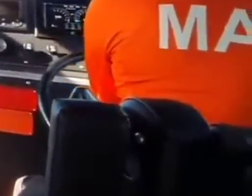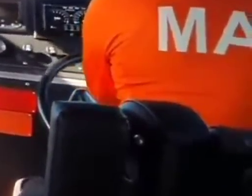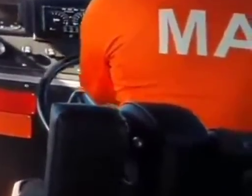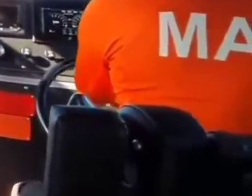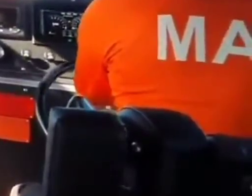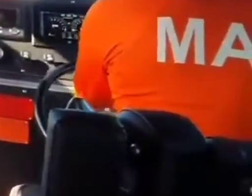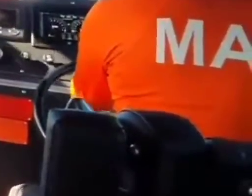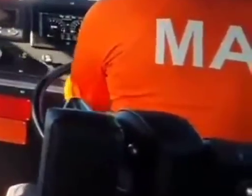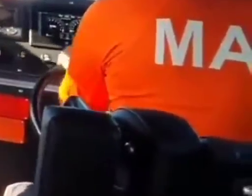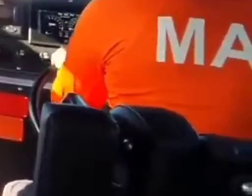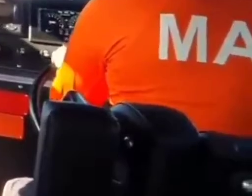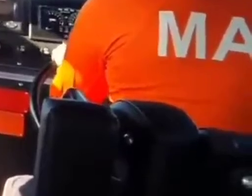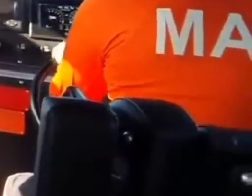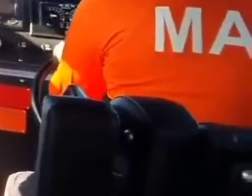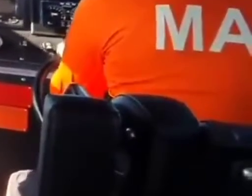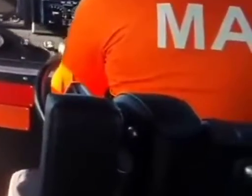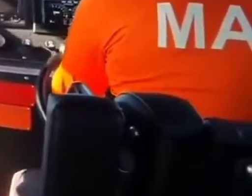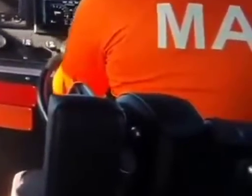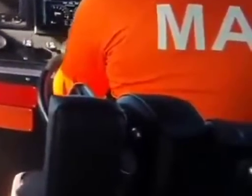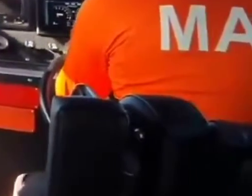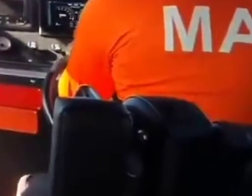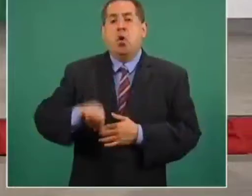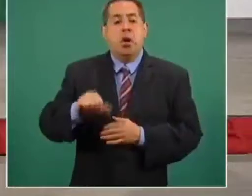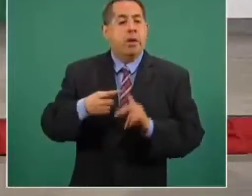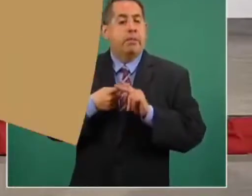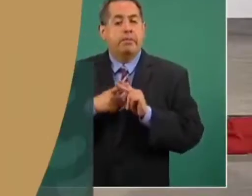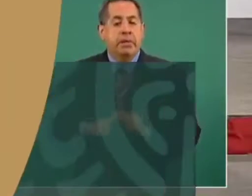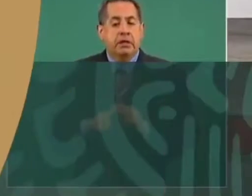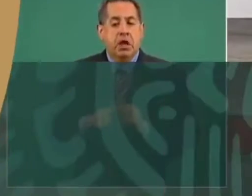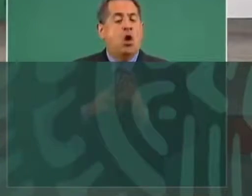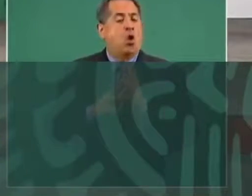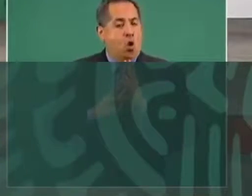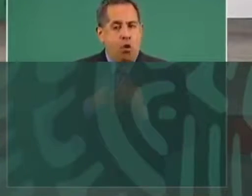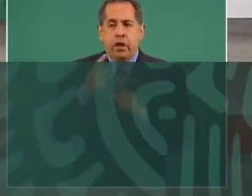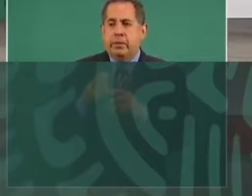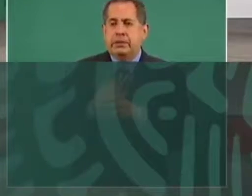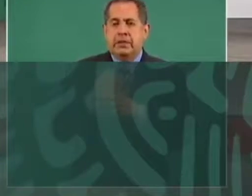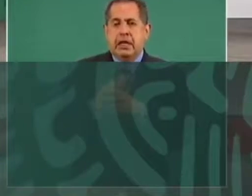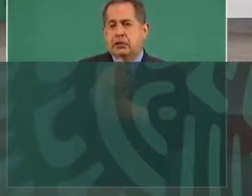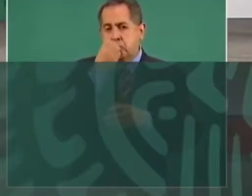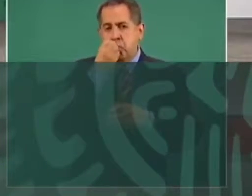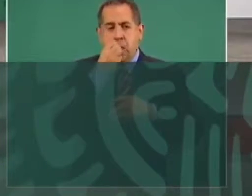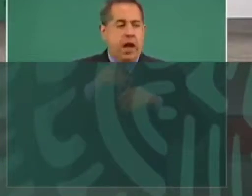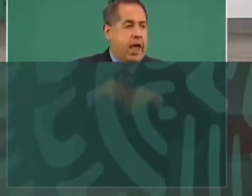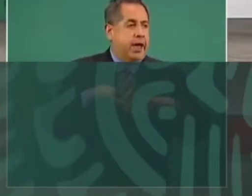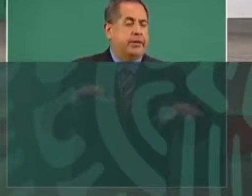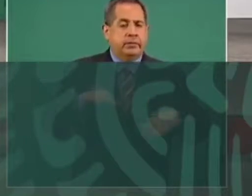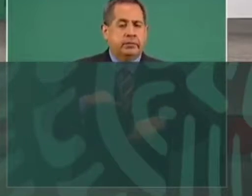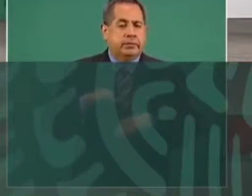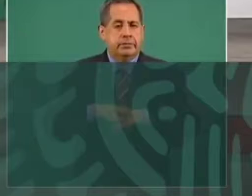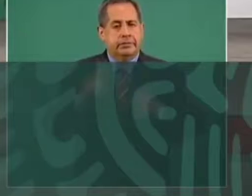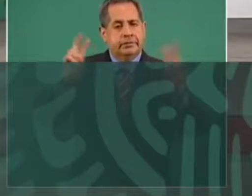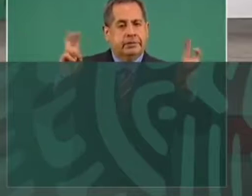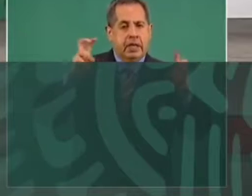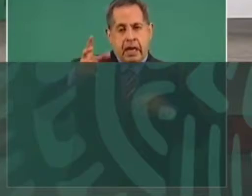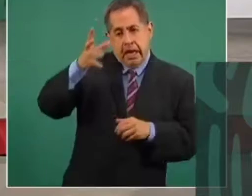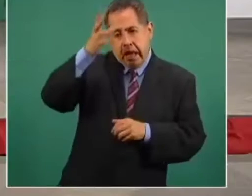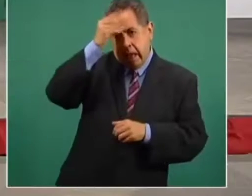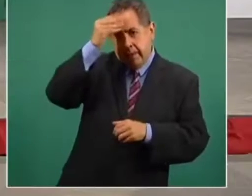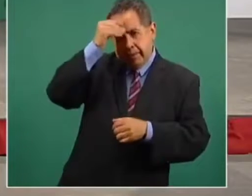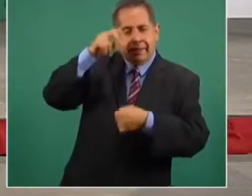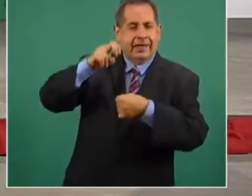nacional. El secretario de Educación Pública, Esteban